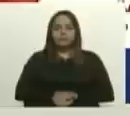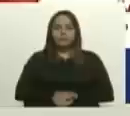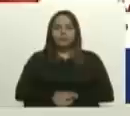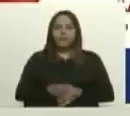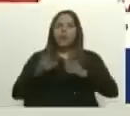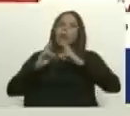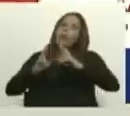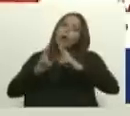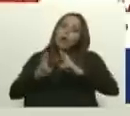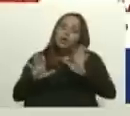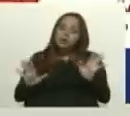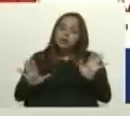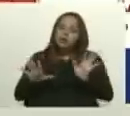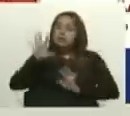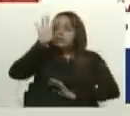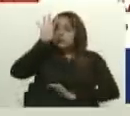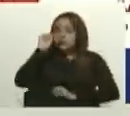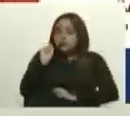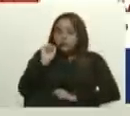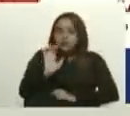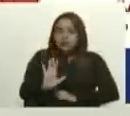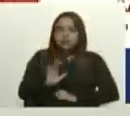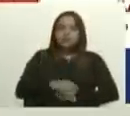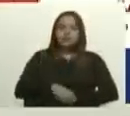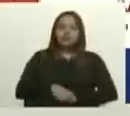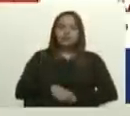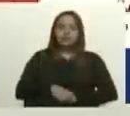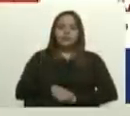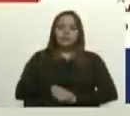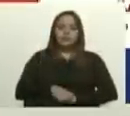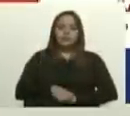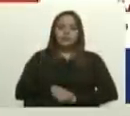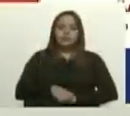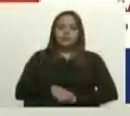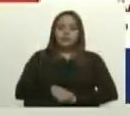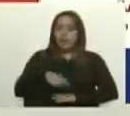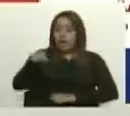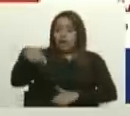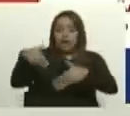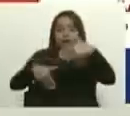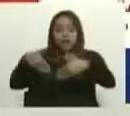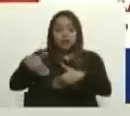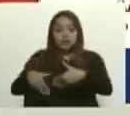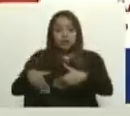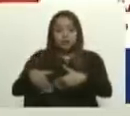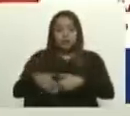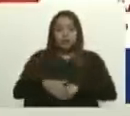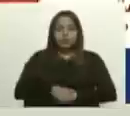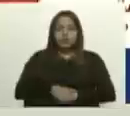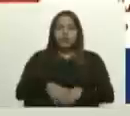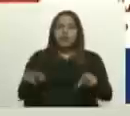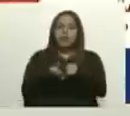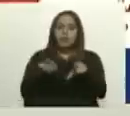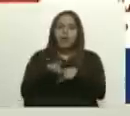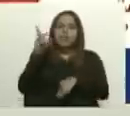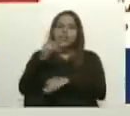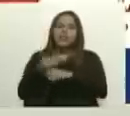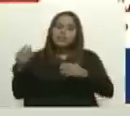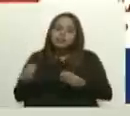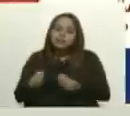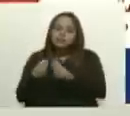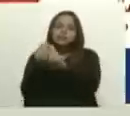Ojalá entendieran que unas elecciones de esta naturaleza tienen que estar